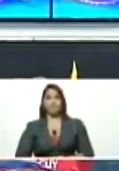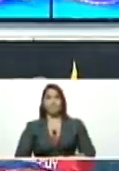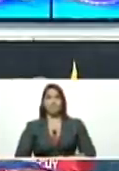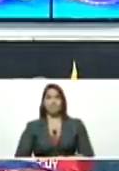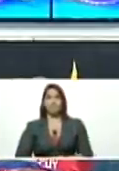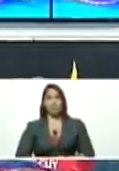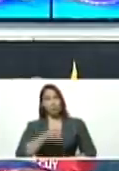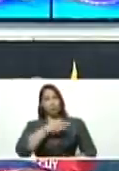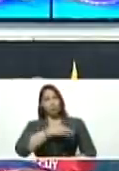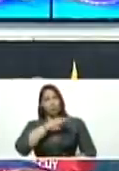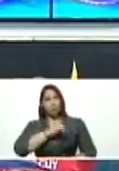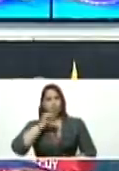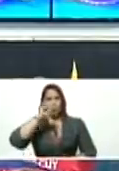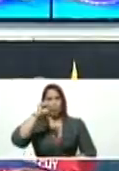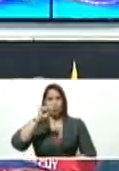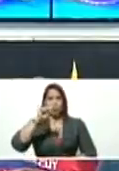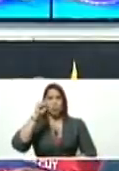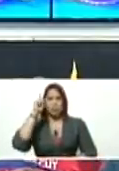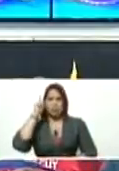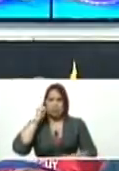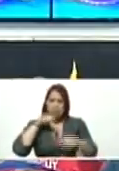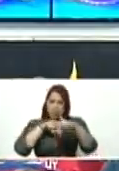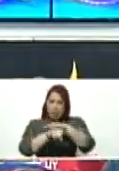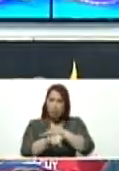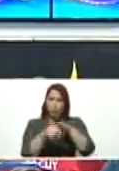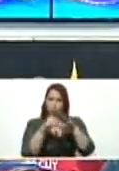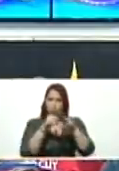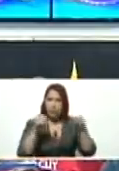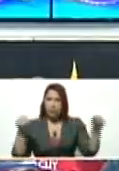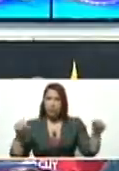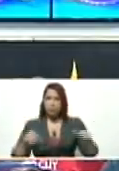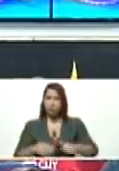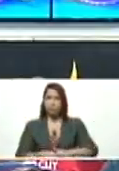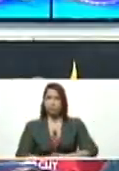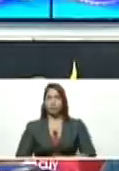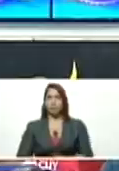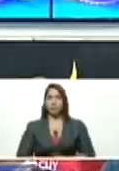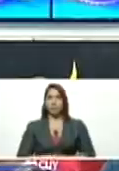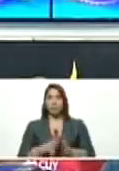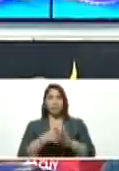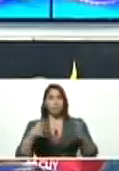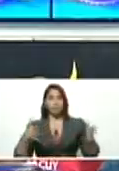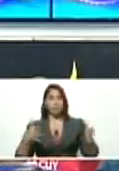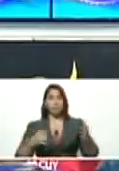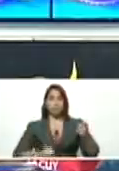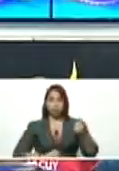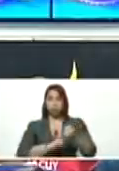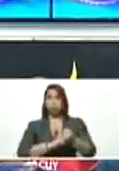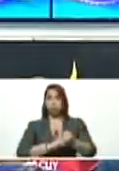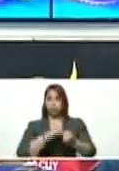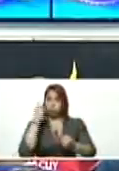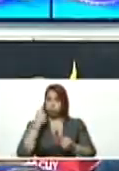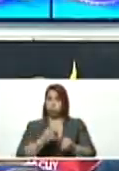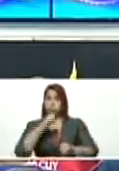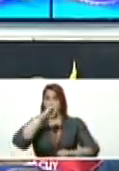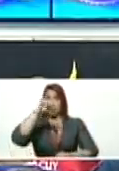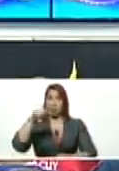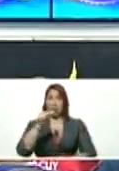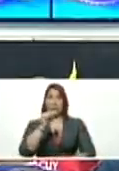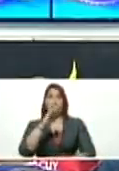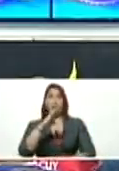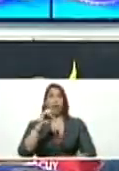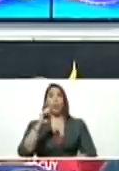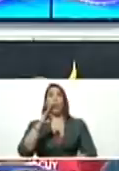el socialismo en el territorio el gran aporte jacobo tú que te la das de teórico